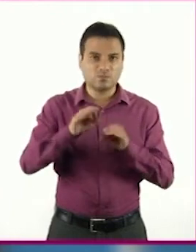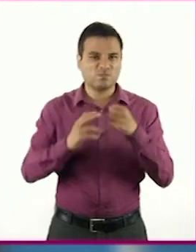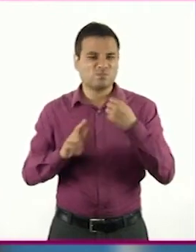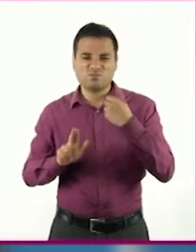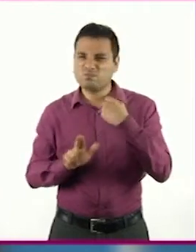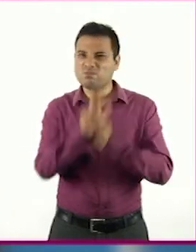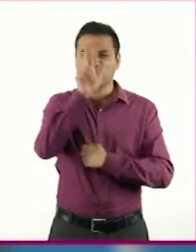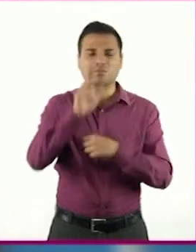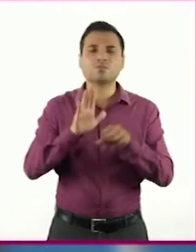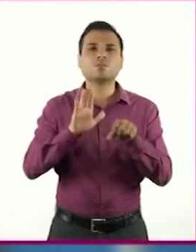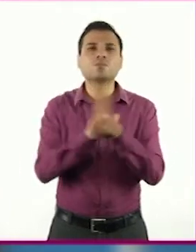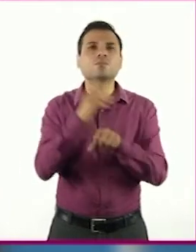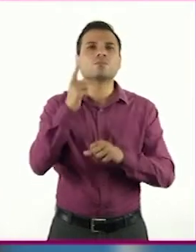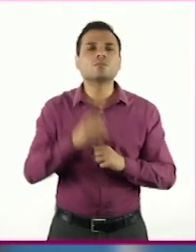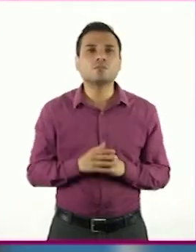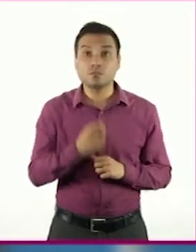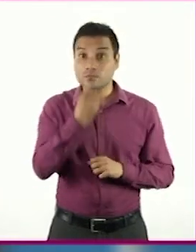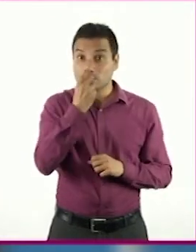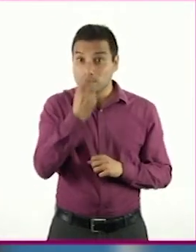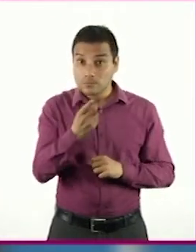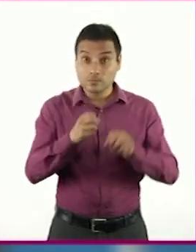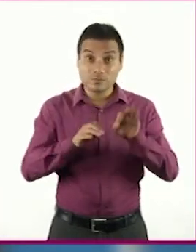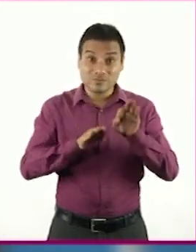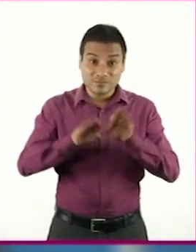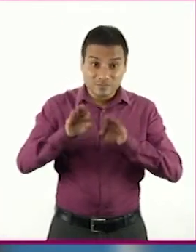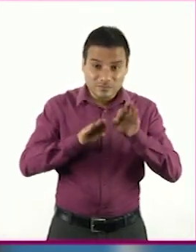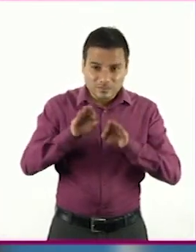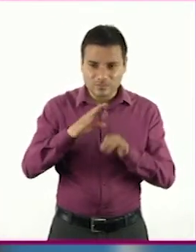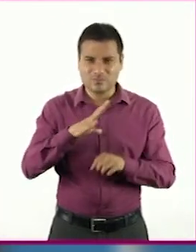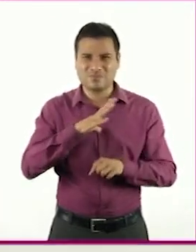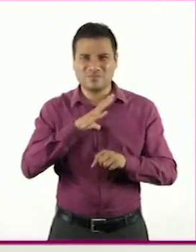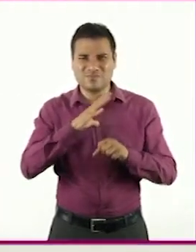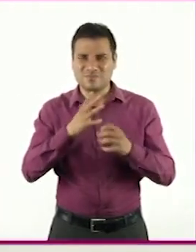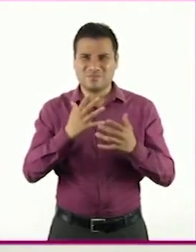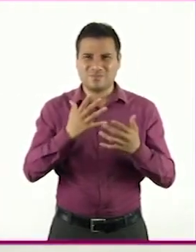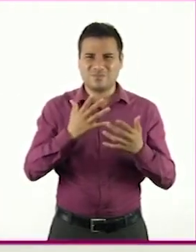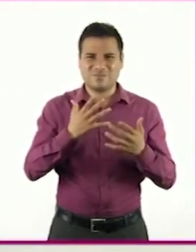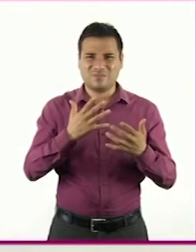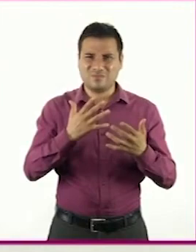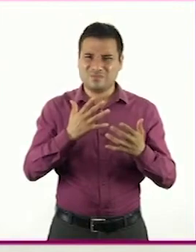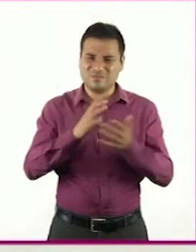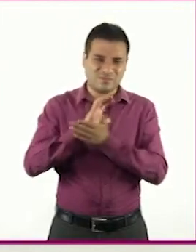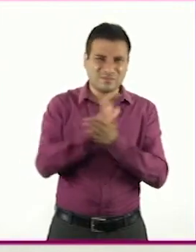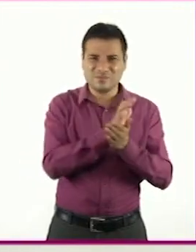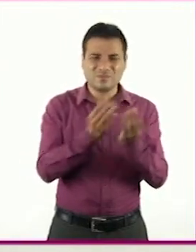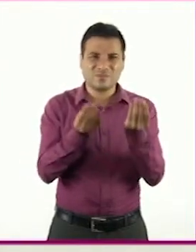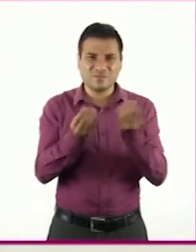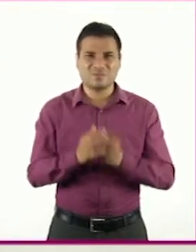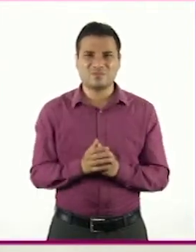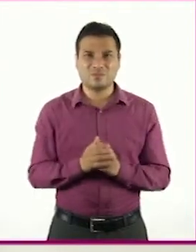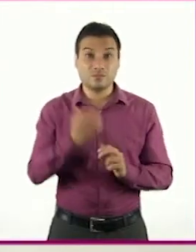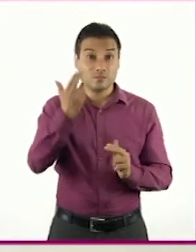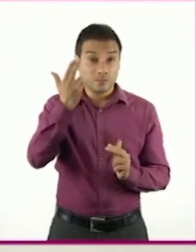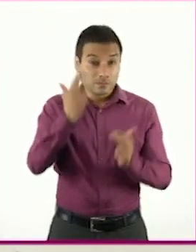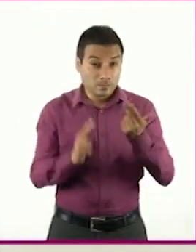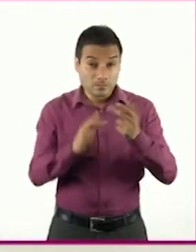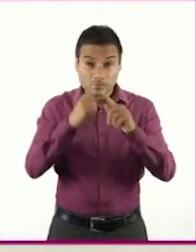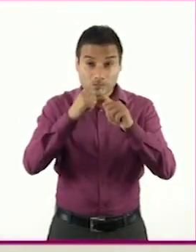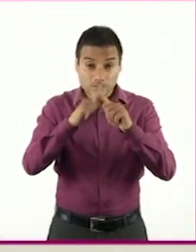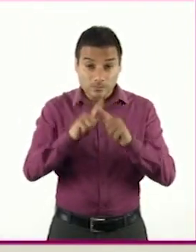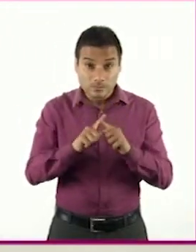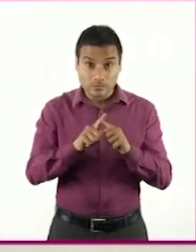descontento ante las condiciones laborales desiguales con las que contaban. Aunque muchas de las huelgas no tuvieron una